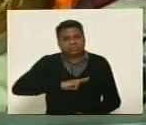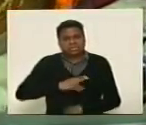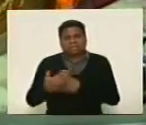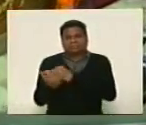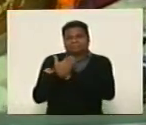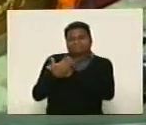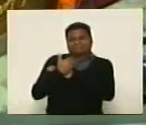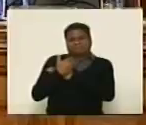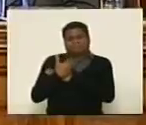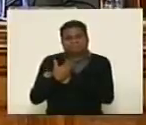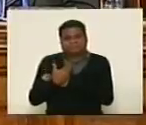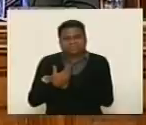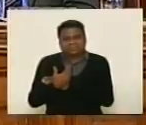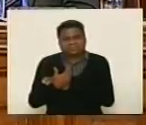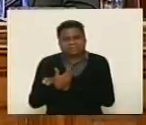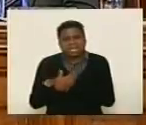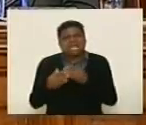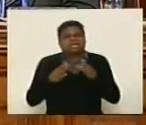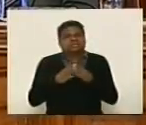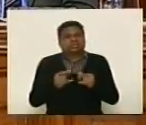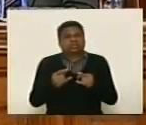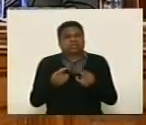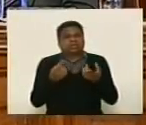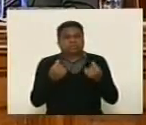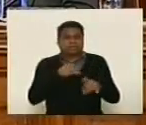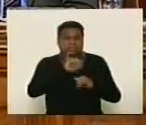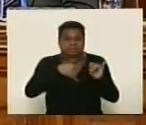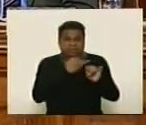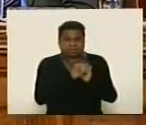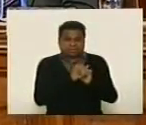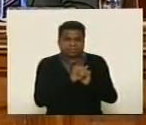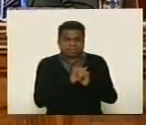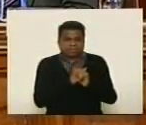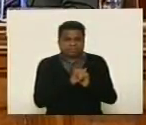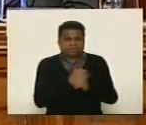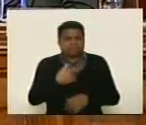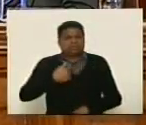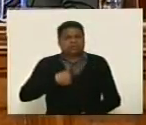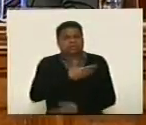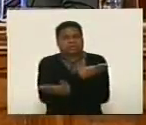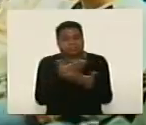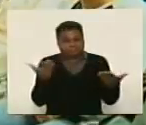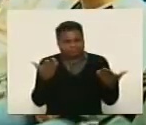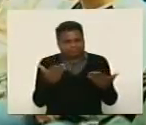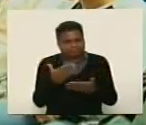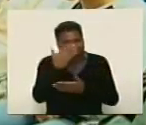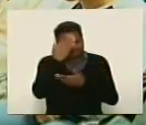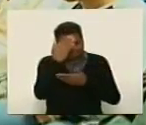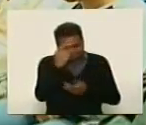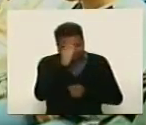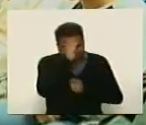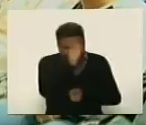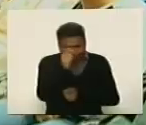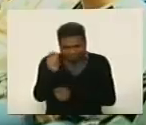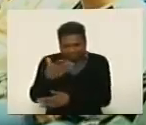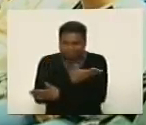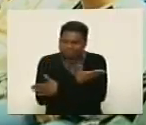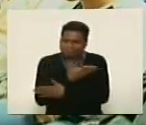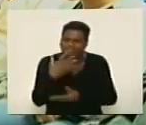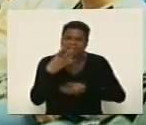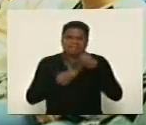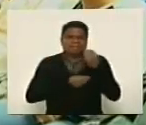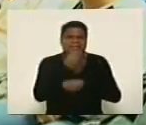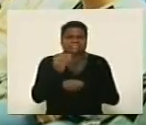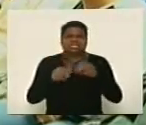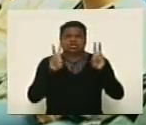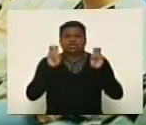genocida ante la instancia financiera internacional. Por eso yo quiero reconocer el liderazgo del presidente Nicolás Maduro de crear esta